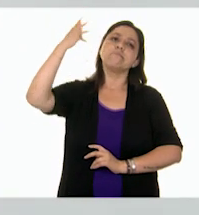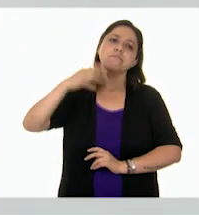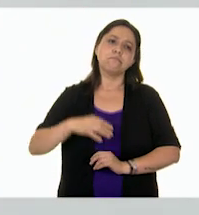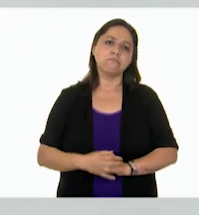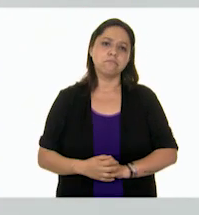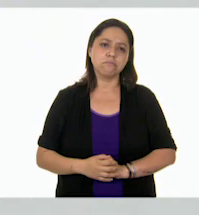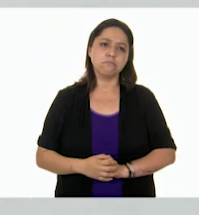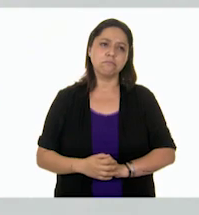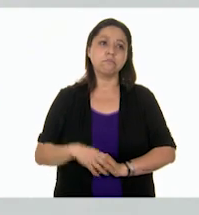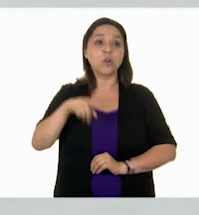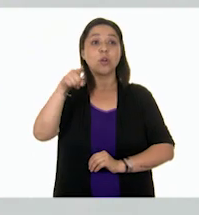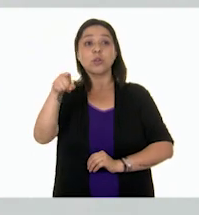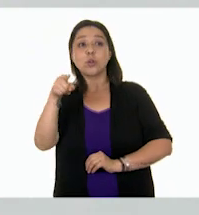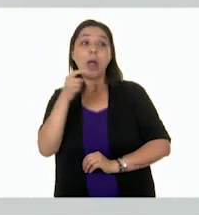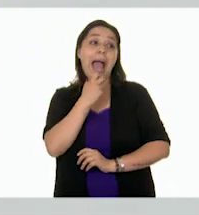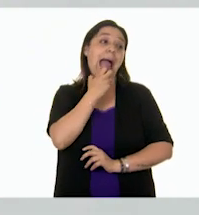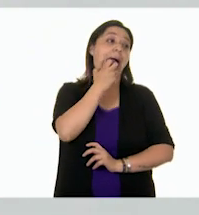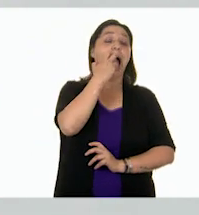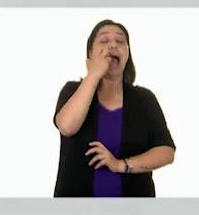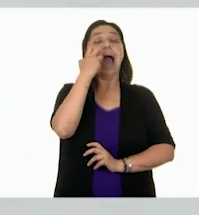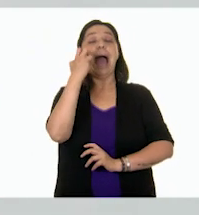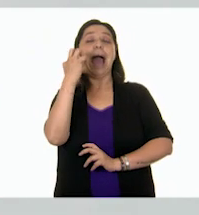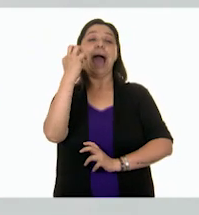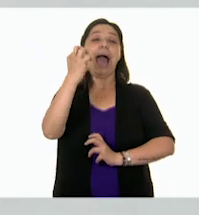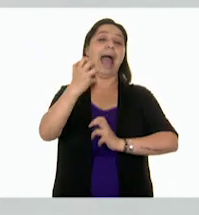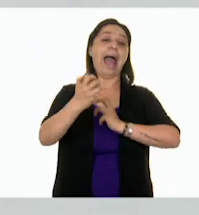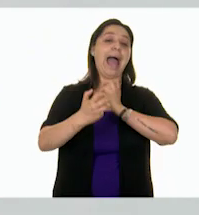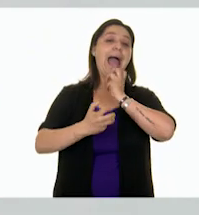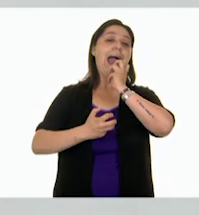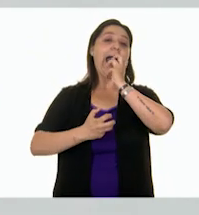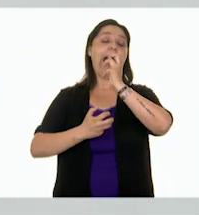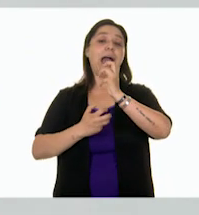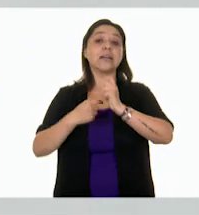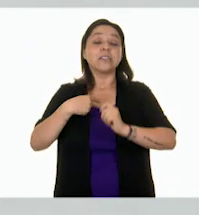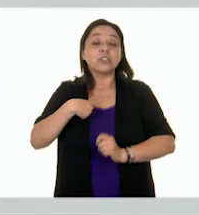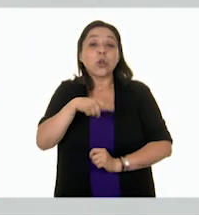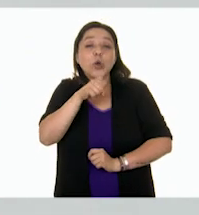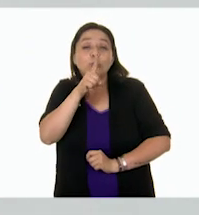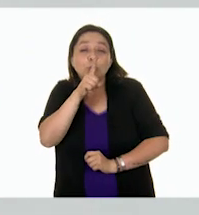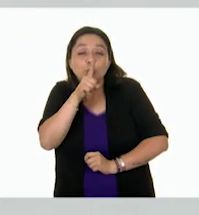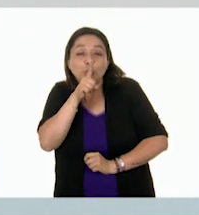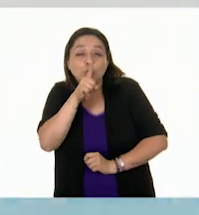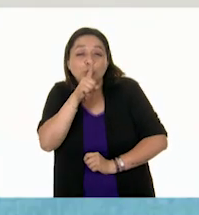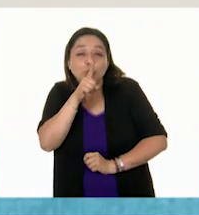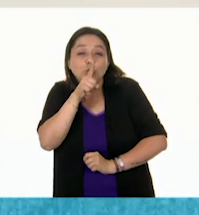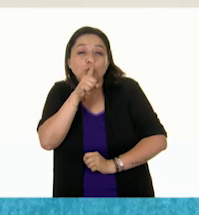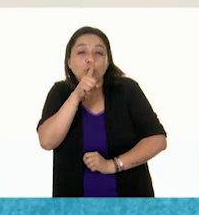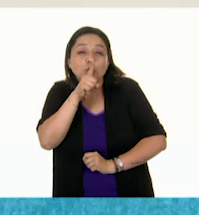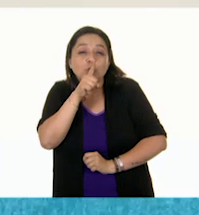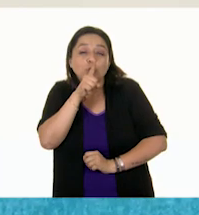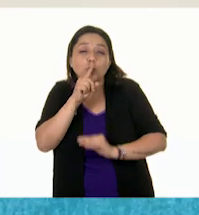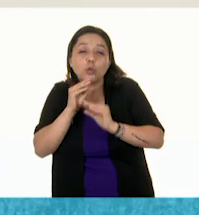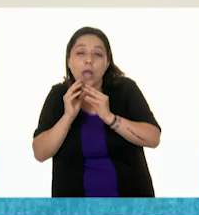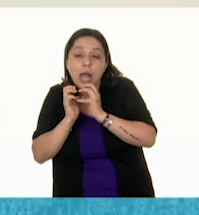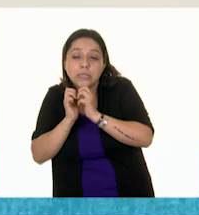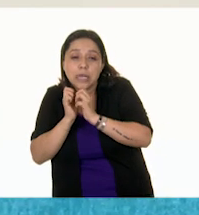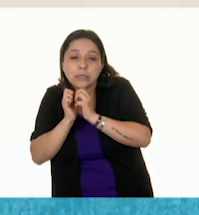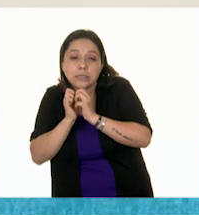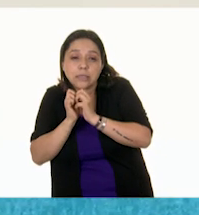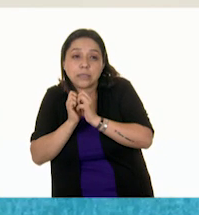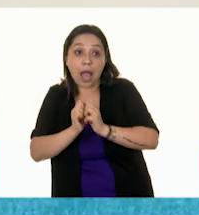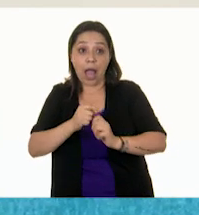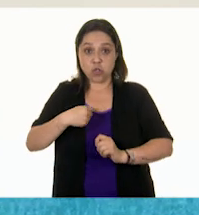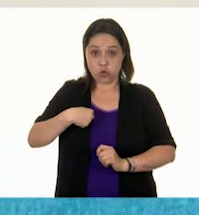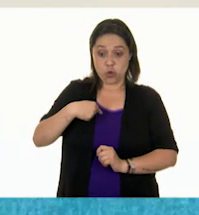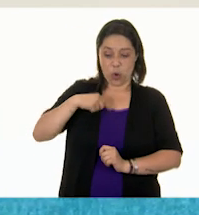Tú alaridos. Yo murmullos. Yo rayo,